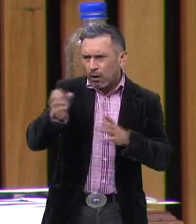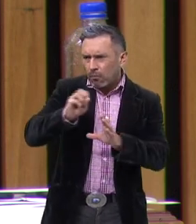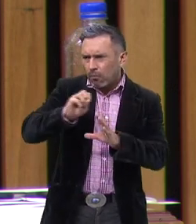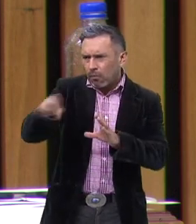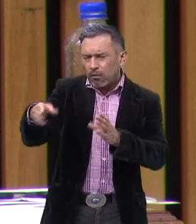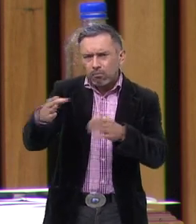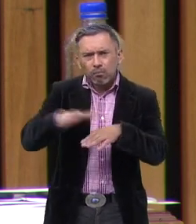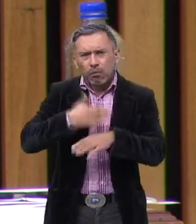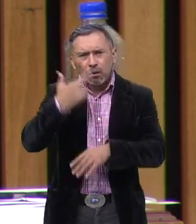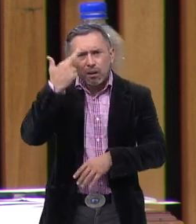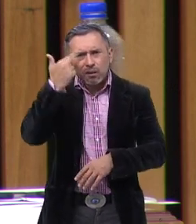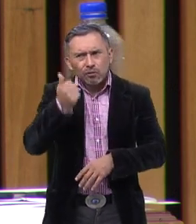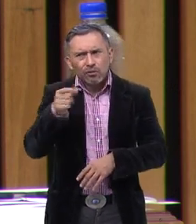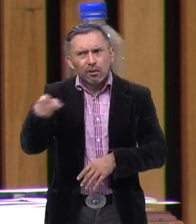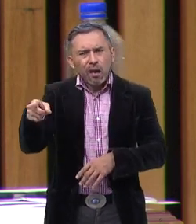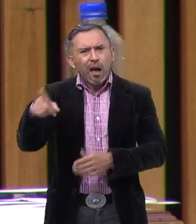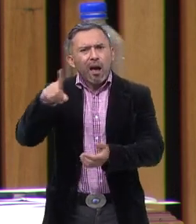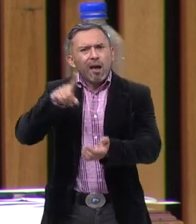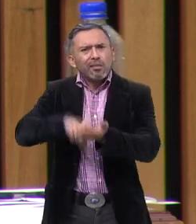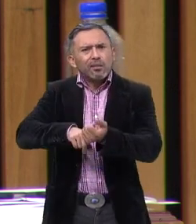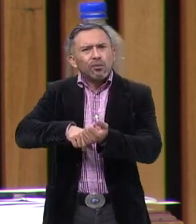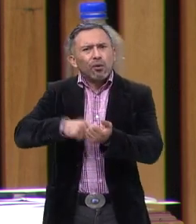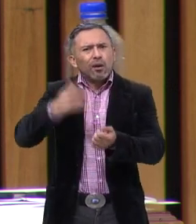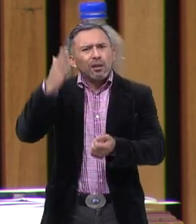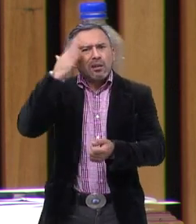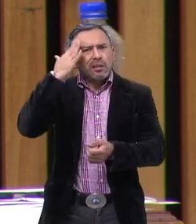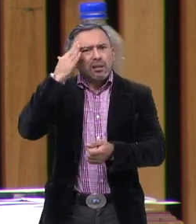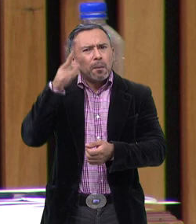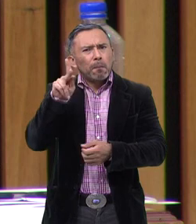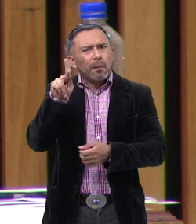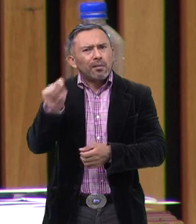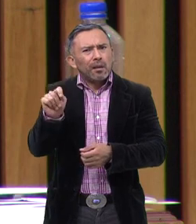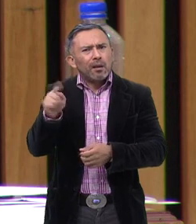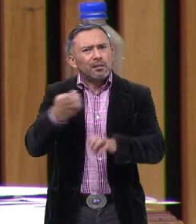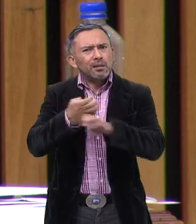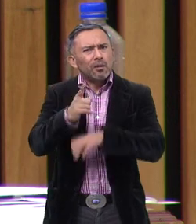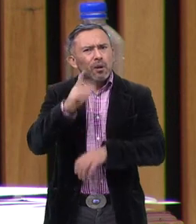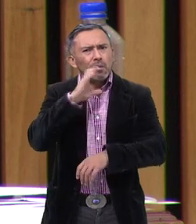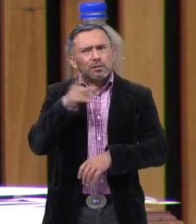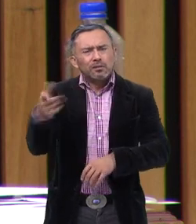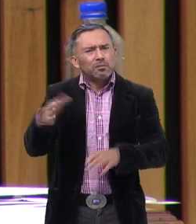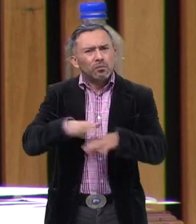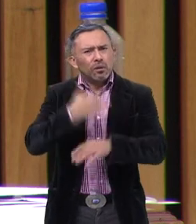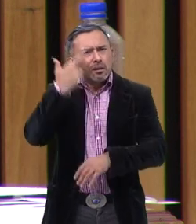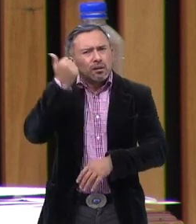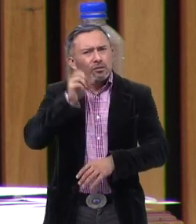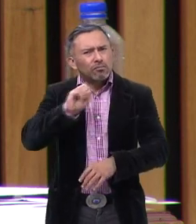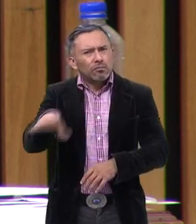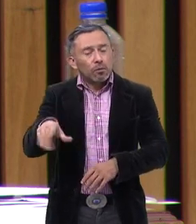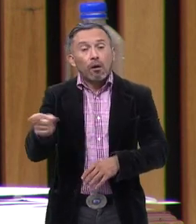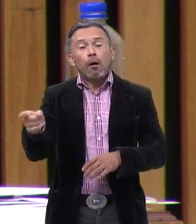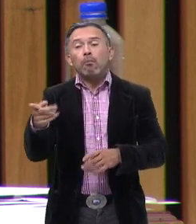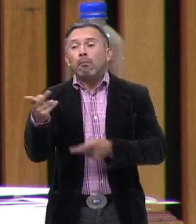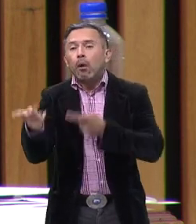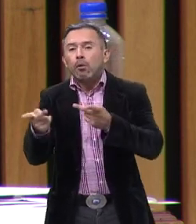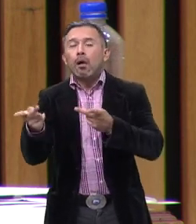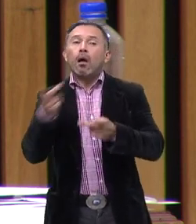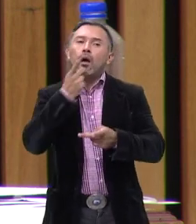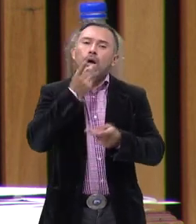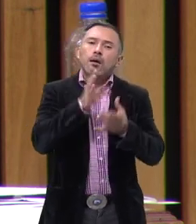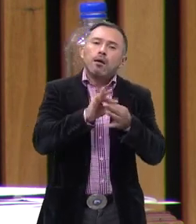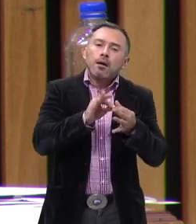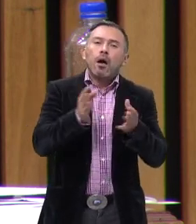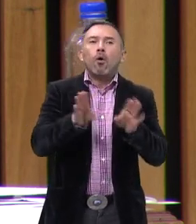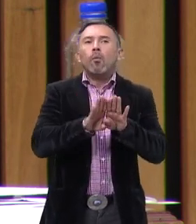político nacional en una entidad federativa los involucrados argumentan que se trató de un